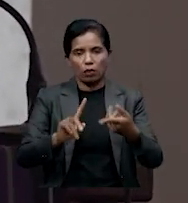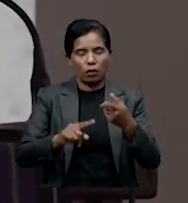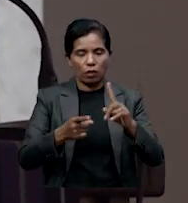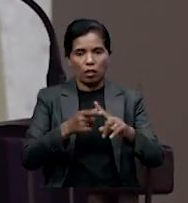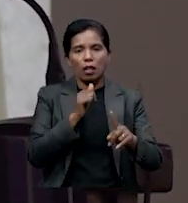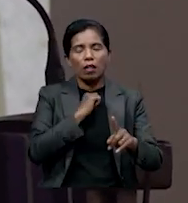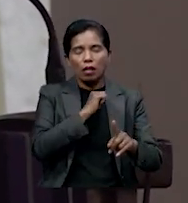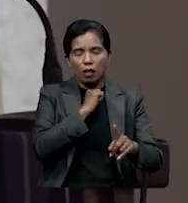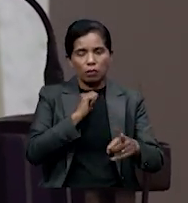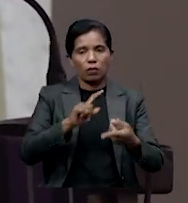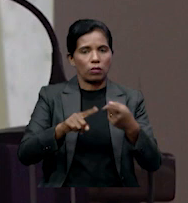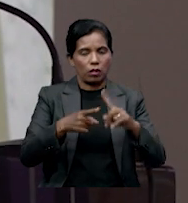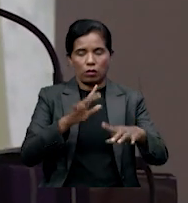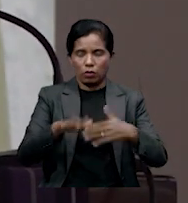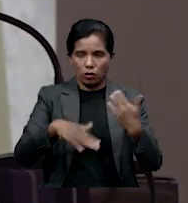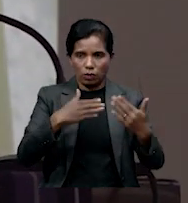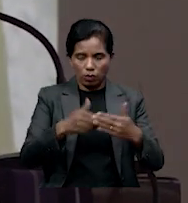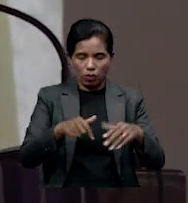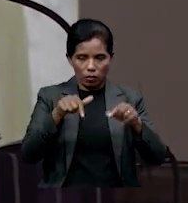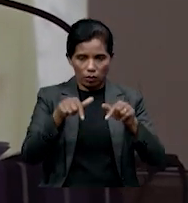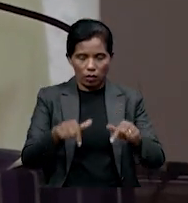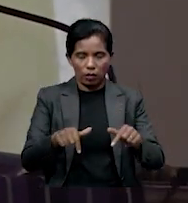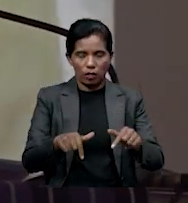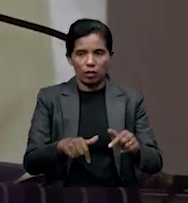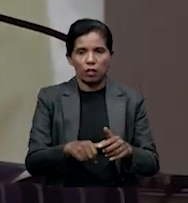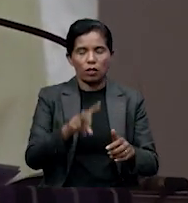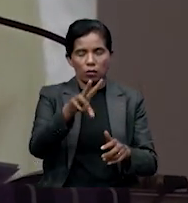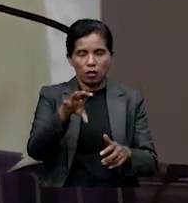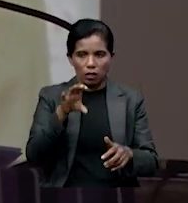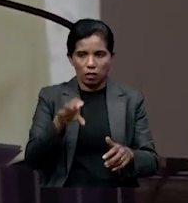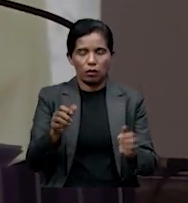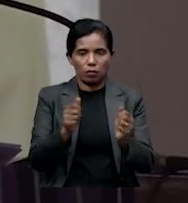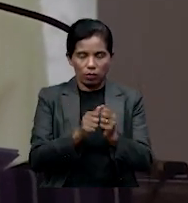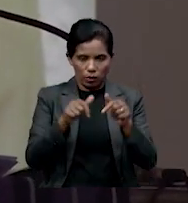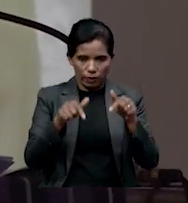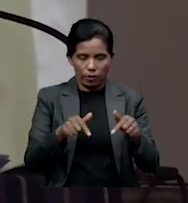a decirle que me ha servido y en la empresa económica.